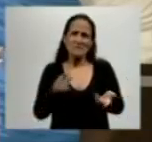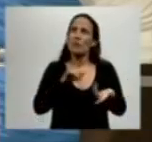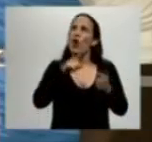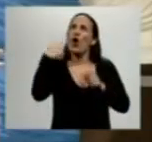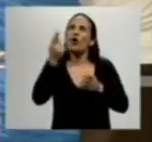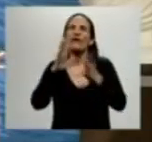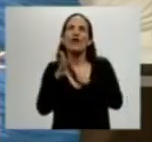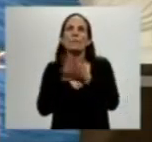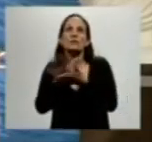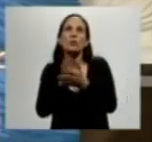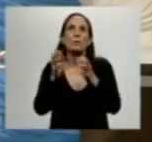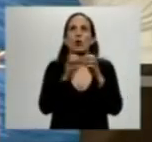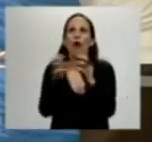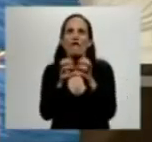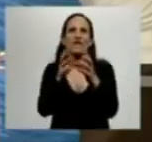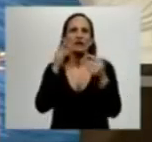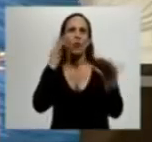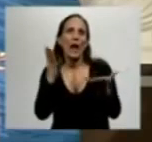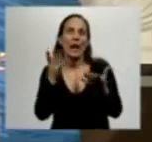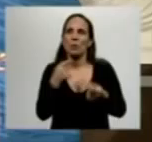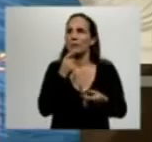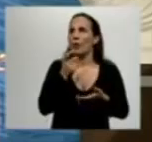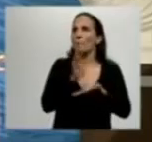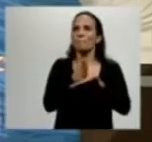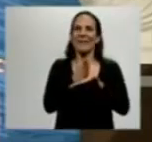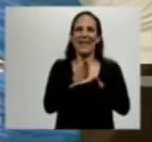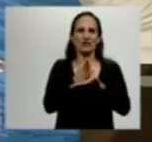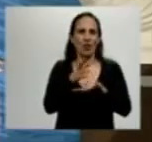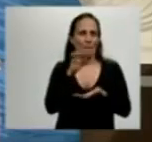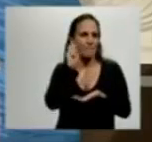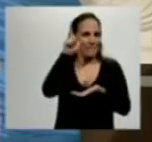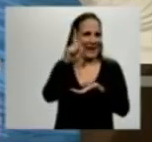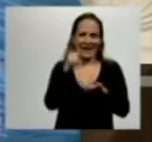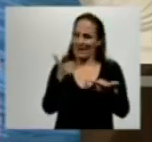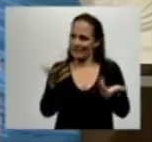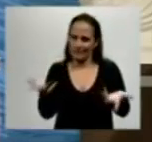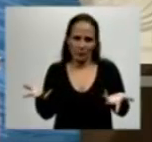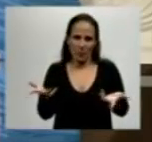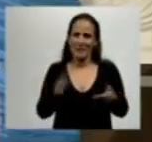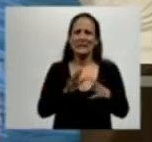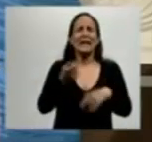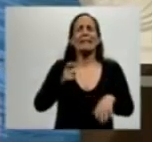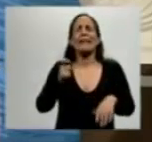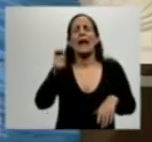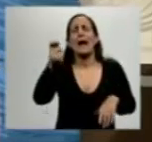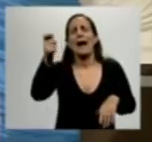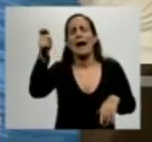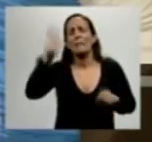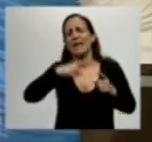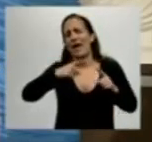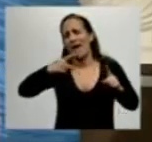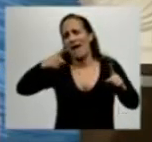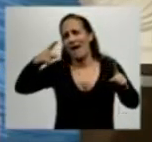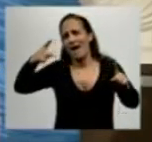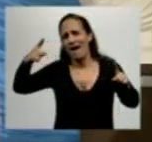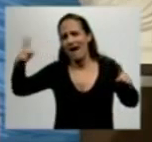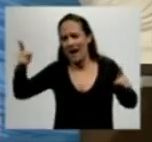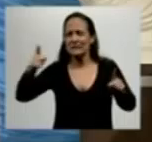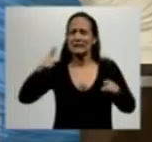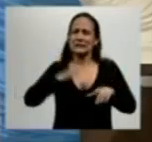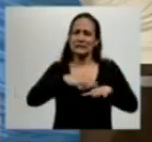resolver los conflictos, como sería, por ejemplo, la mediación penal. Los trámites recursivos dilatan innecesariamente el